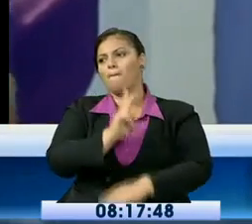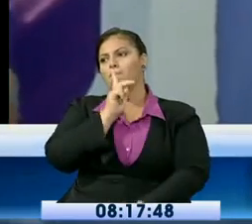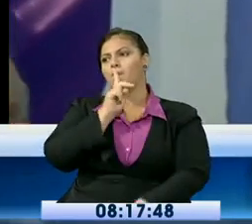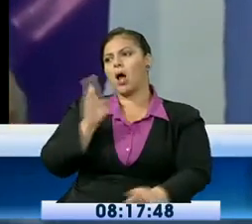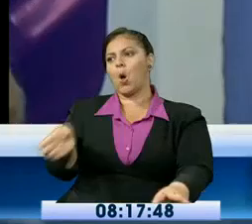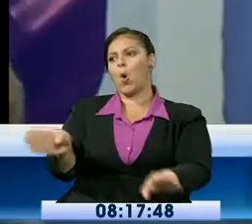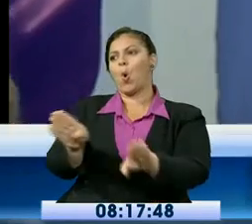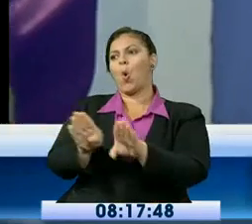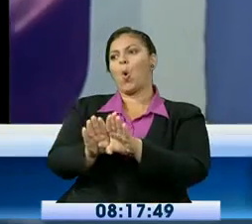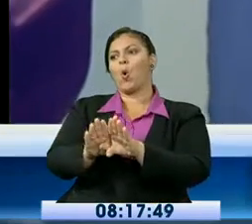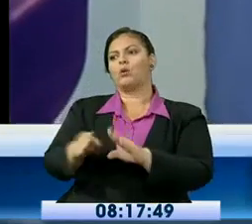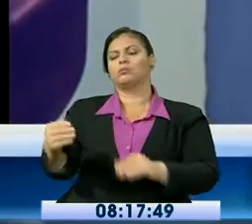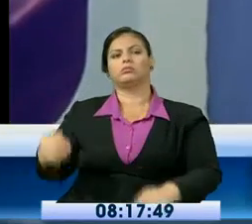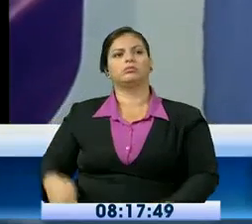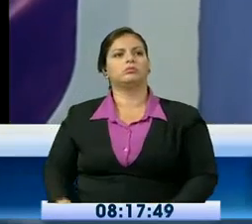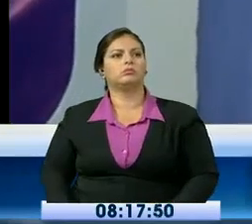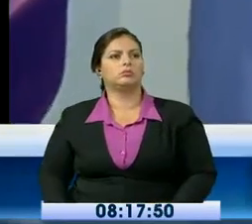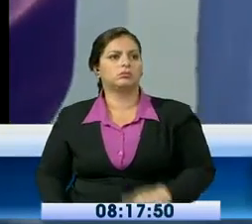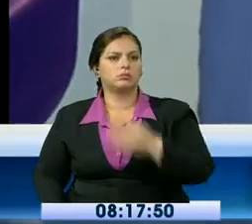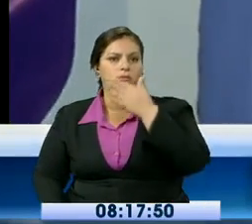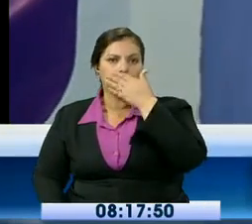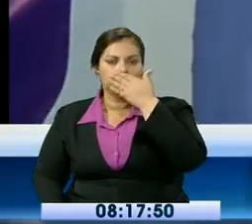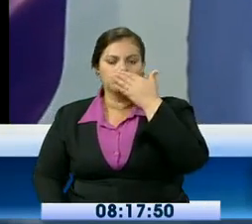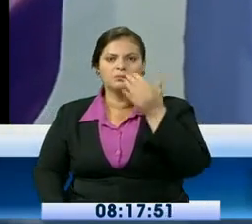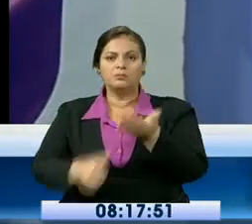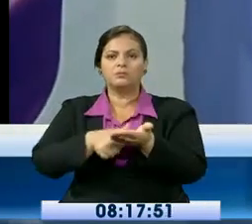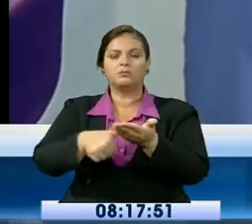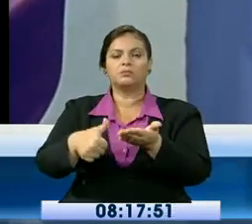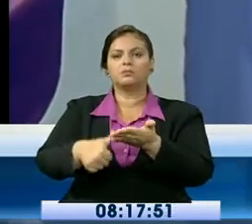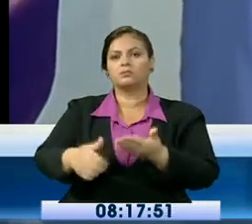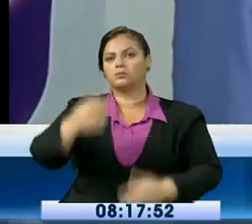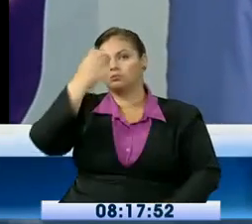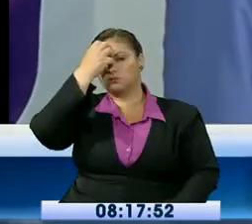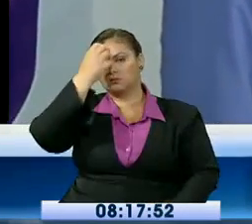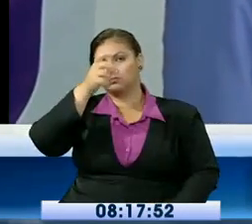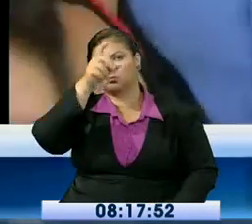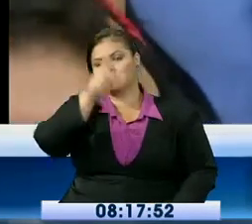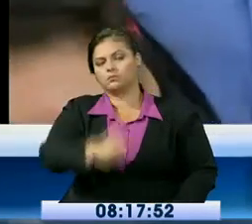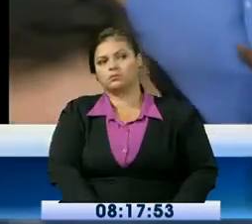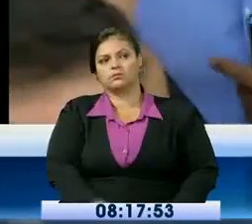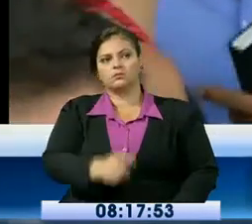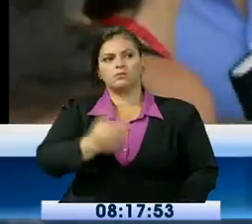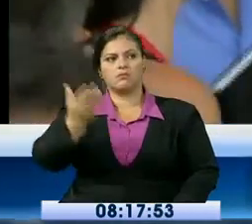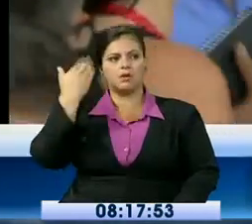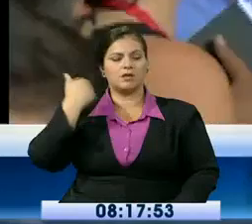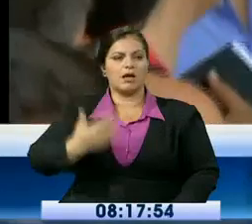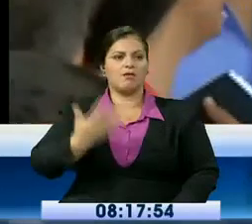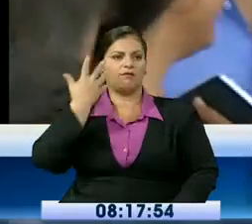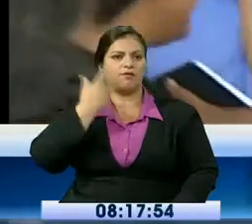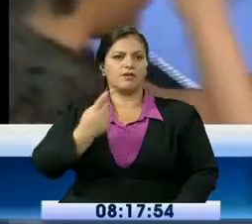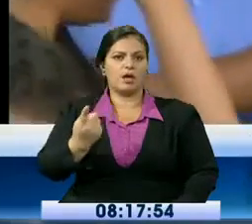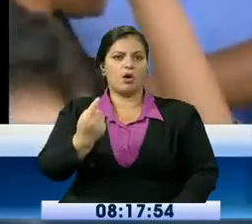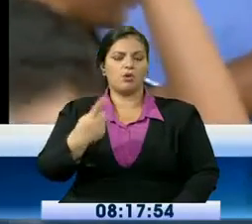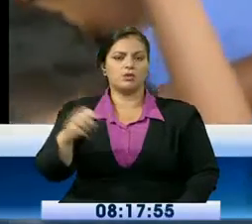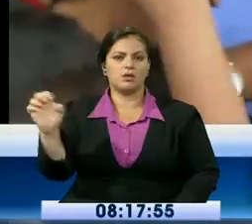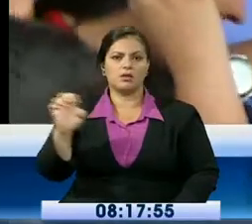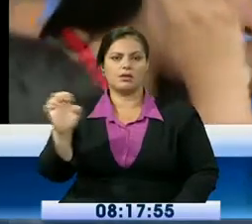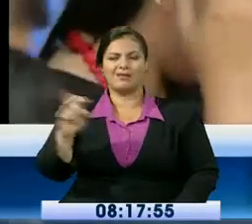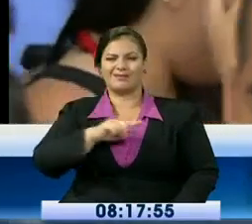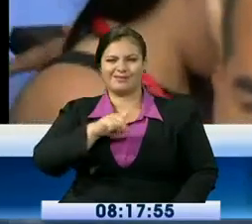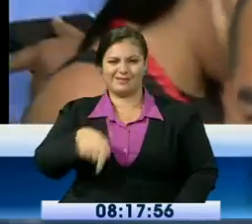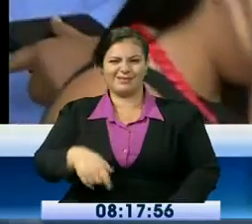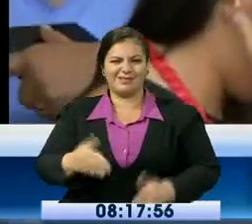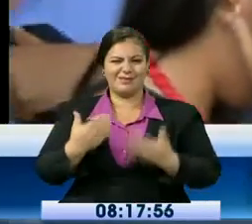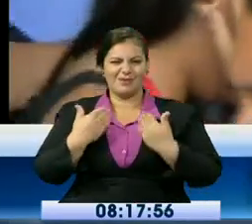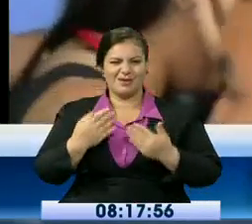a lo expuesto por el ministro de Educación, Fander Falconi, el pasado 11 de enero durante una visita a Guayaquil. Hemos ido a la fiscalía,